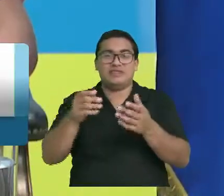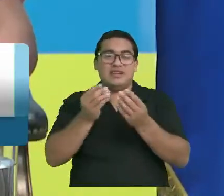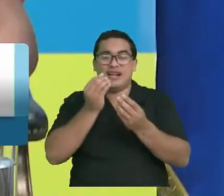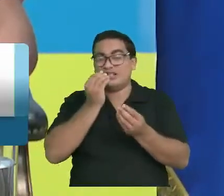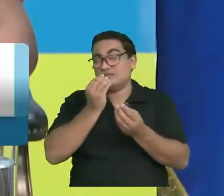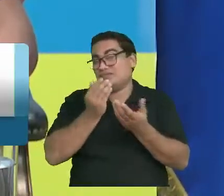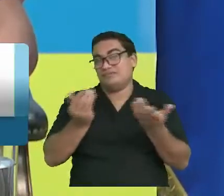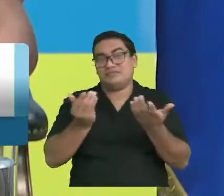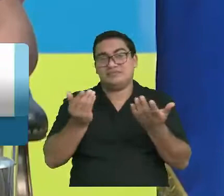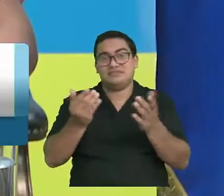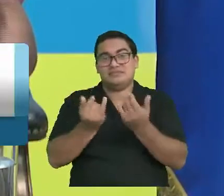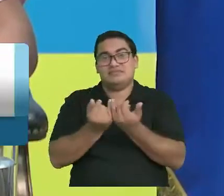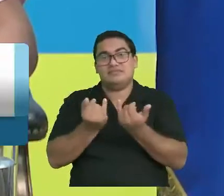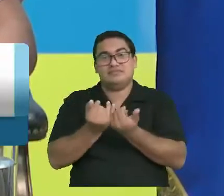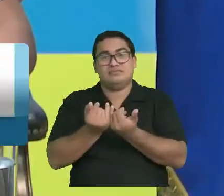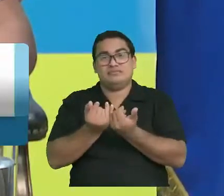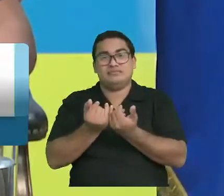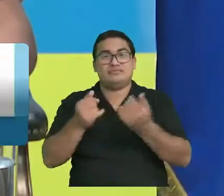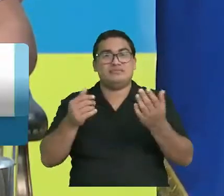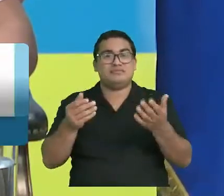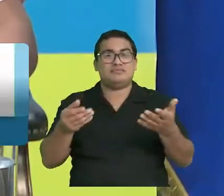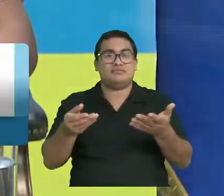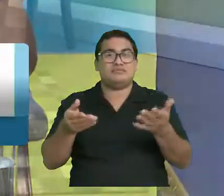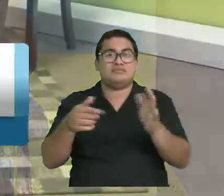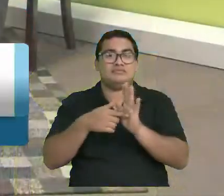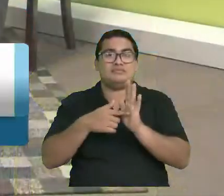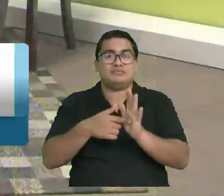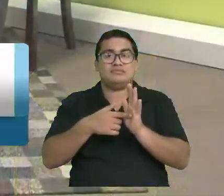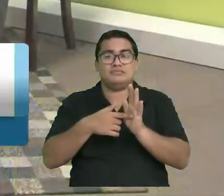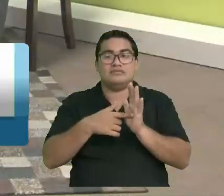comiendo. Tiene también que ver con el abuso